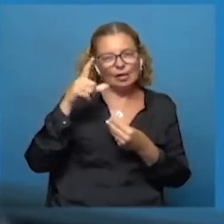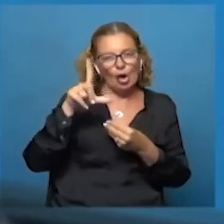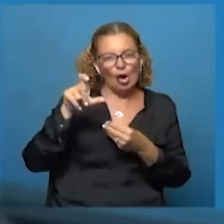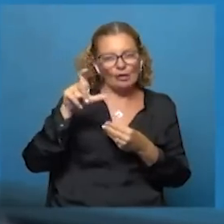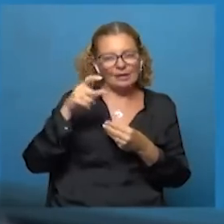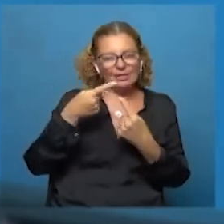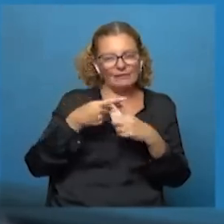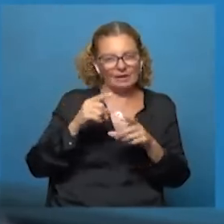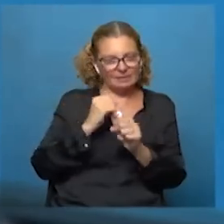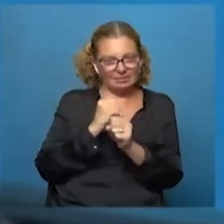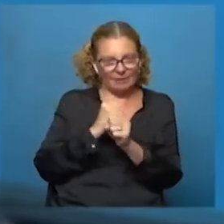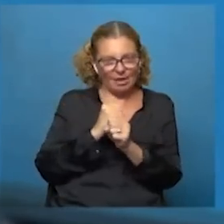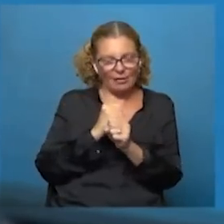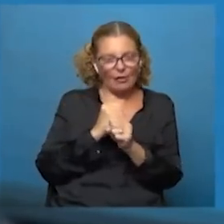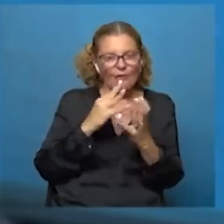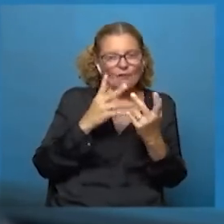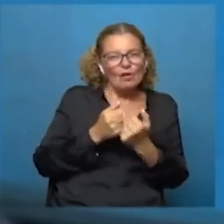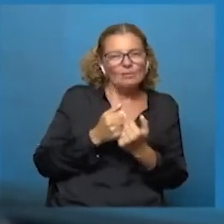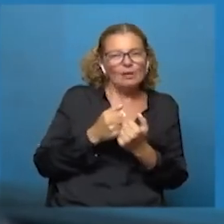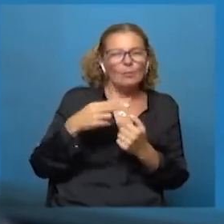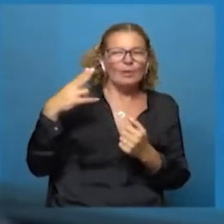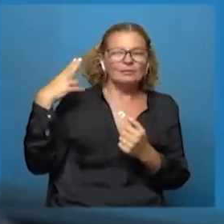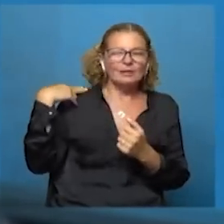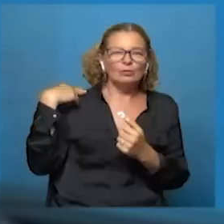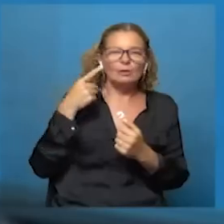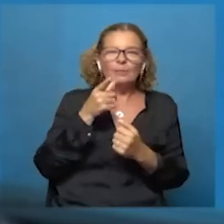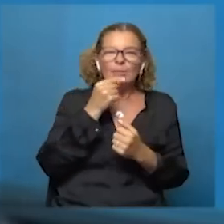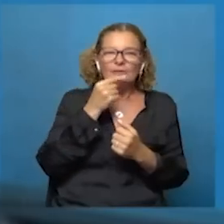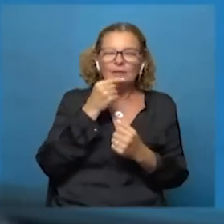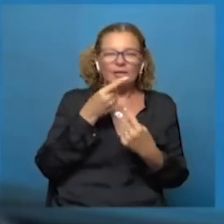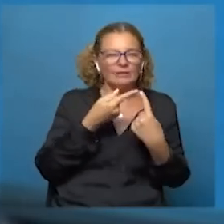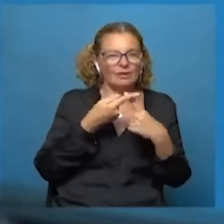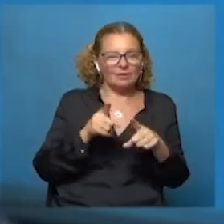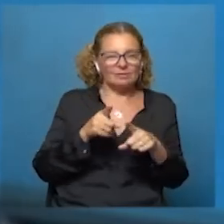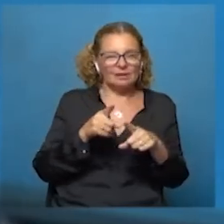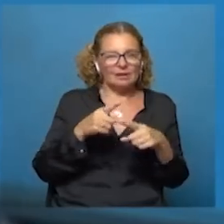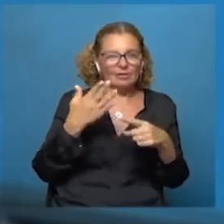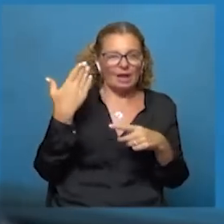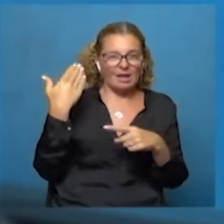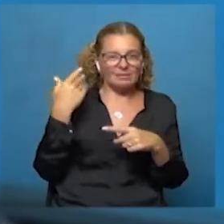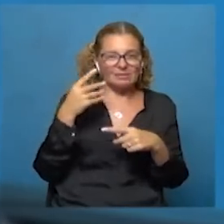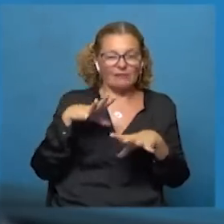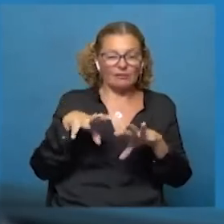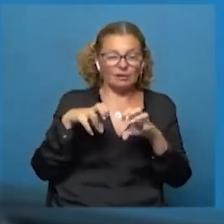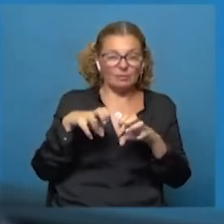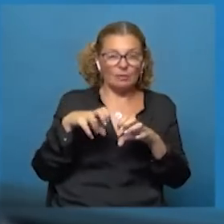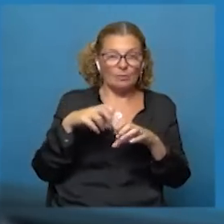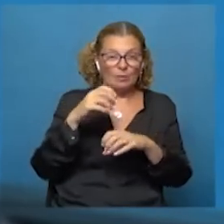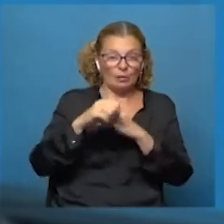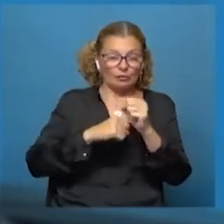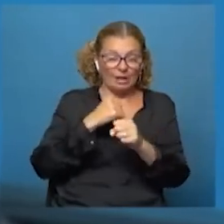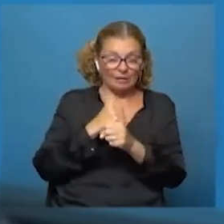distintas de trabajo este comandando una policía absolutamente distinta a la que nosotros vivimos por edad